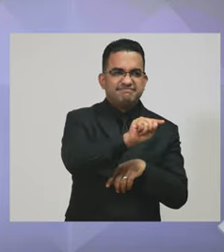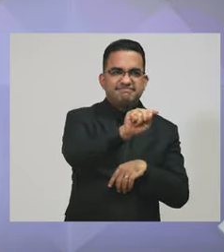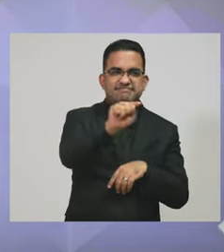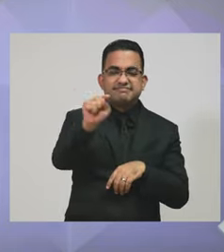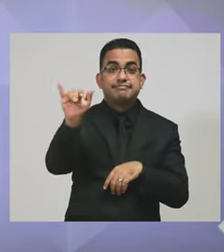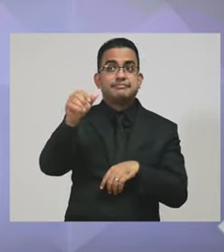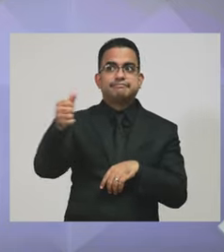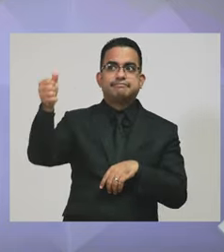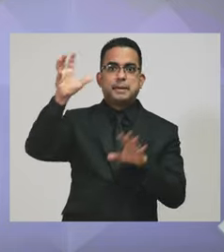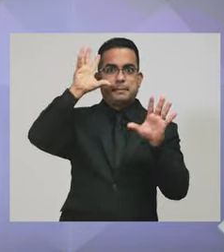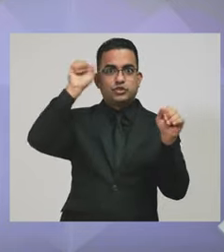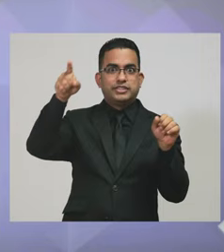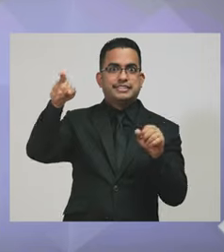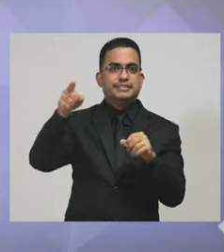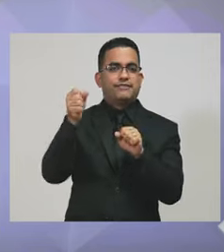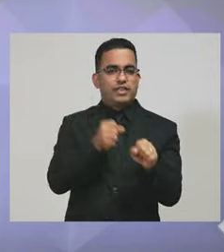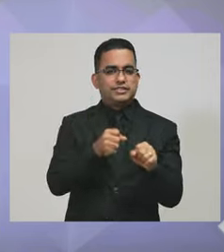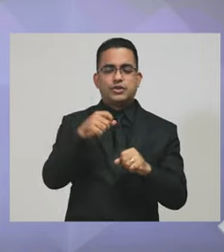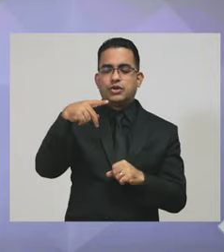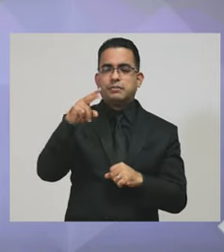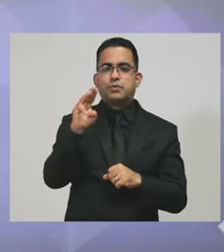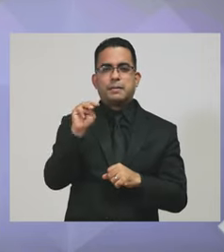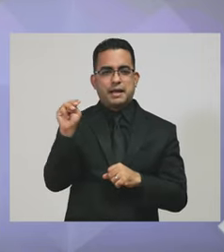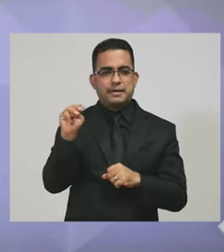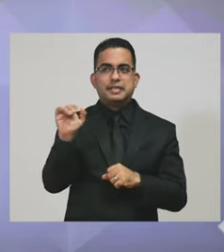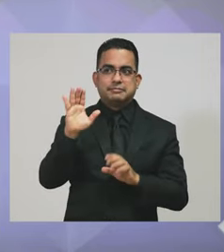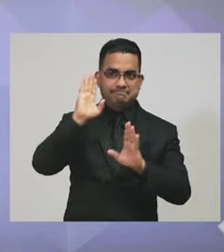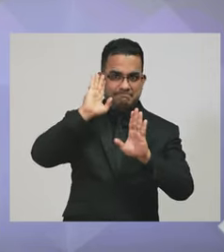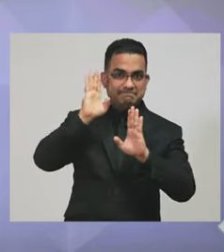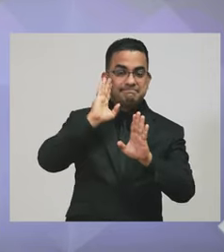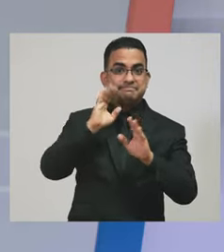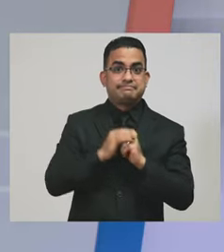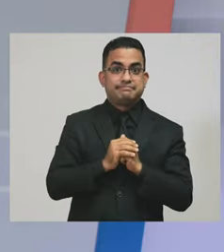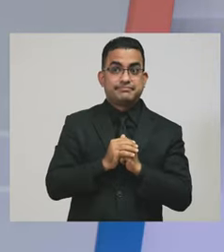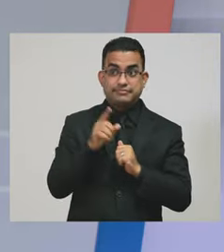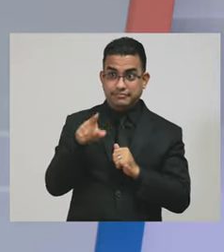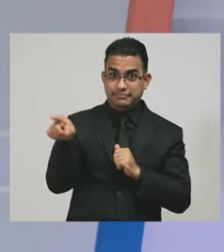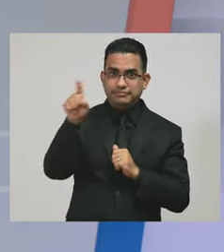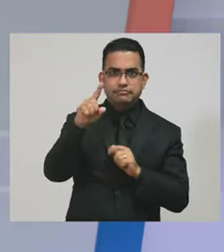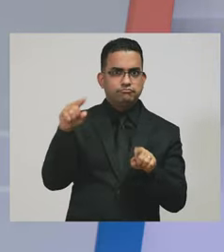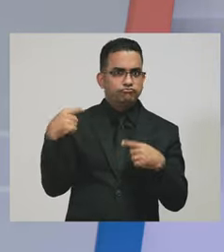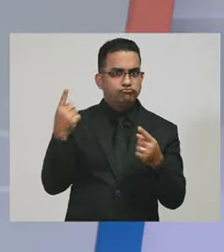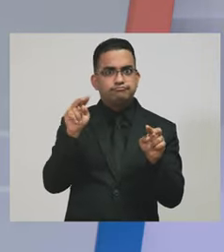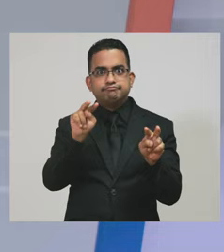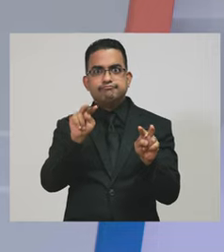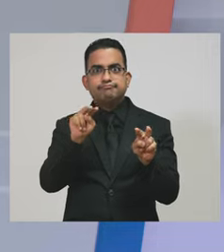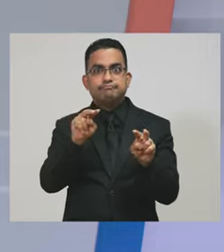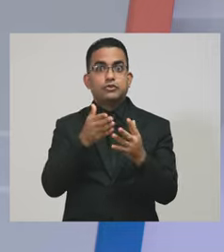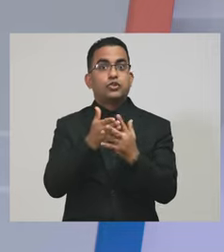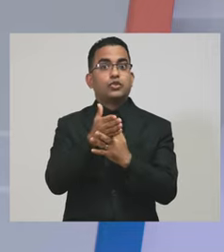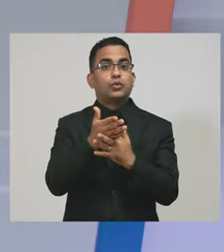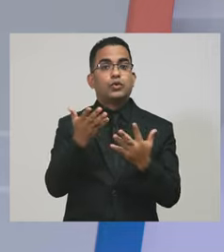así como la presidencia de la fundación madre y maestra quienes se mantienen en